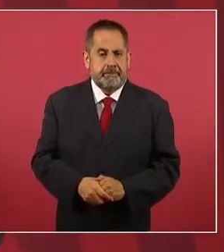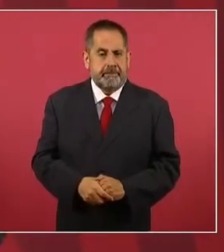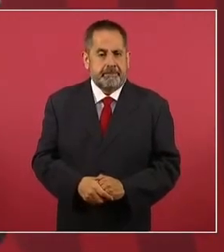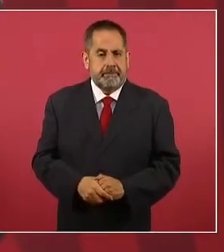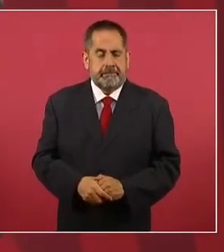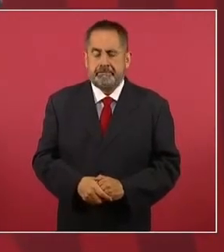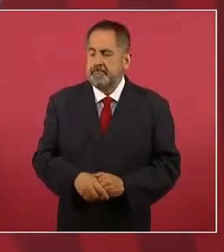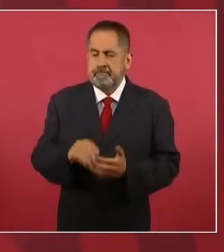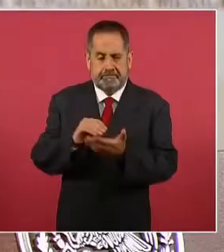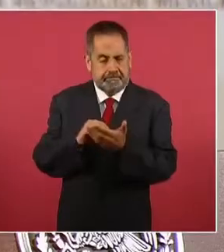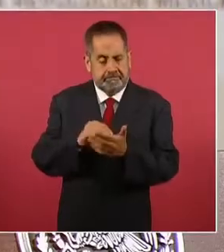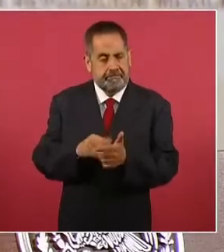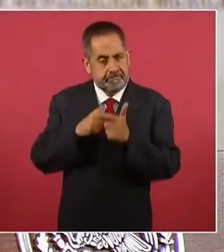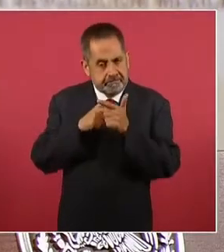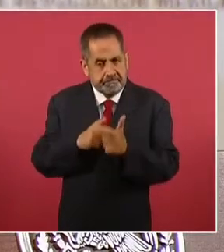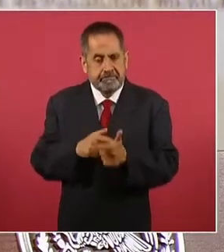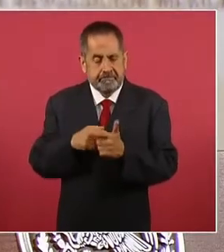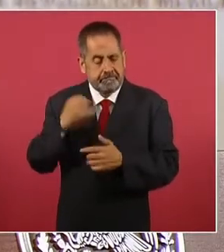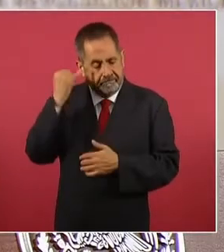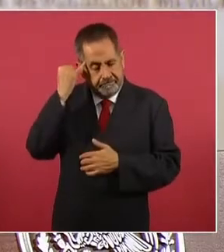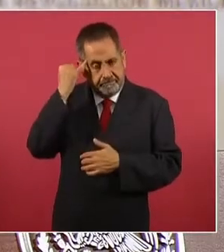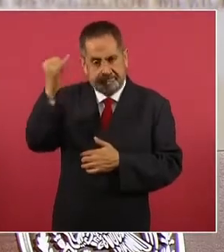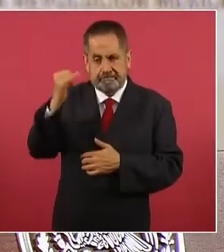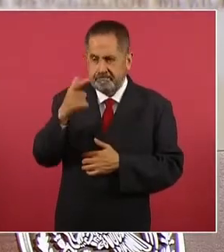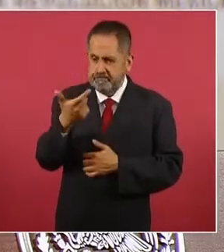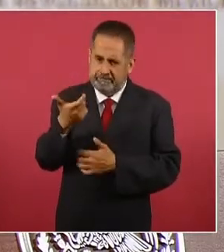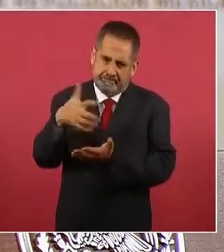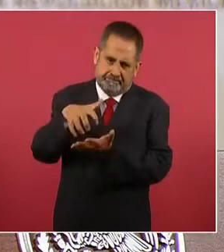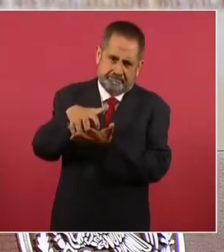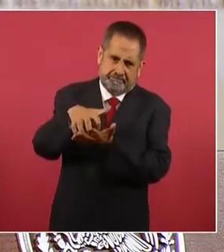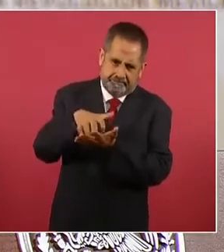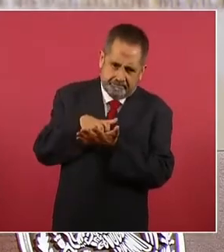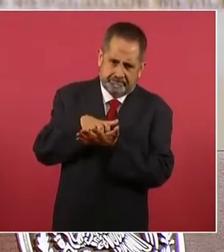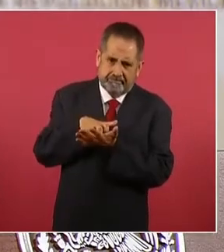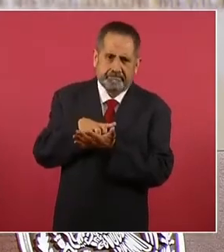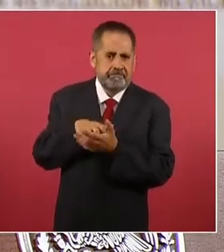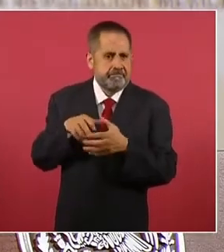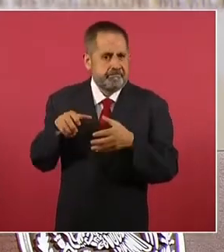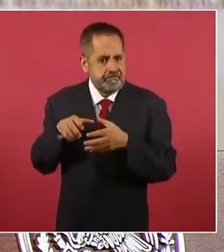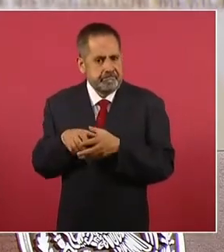la política de austeridad.